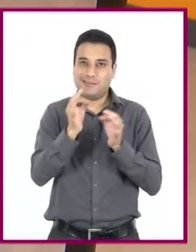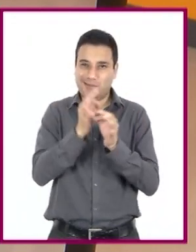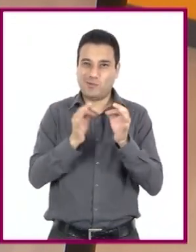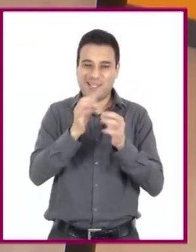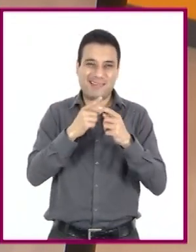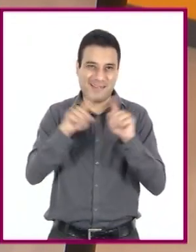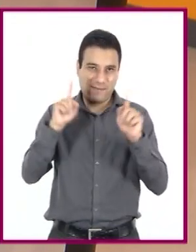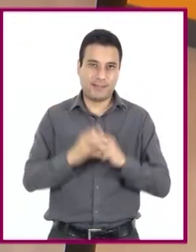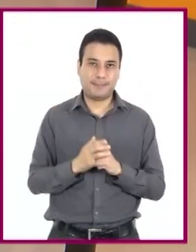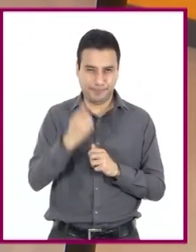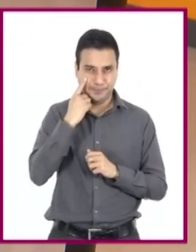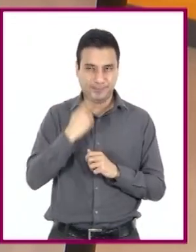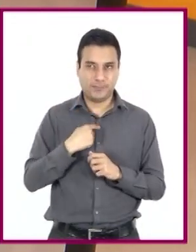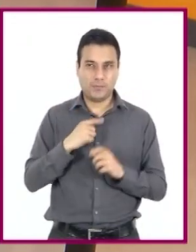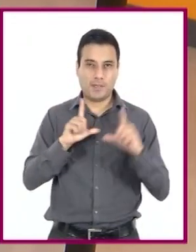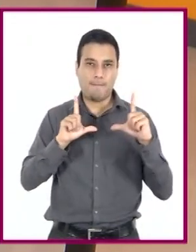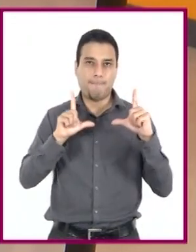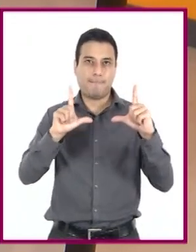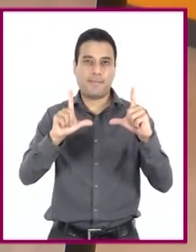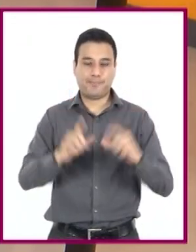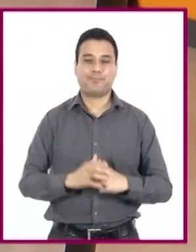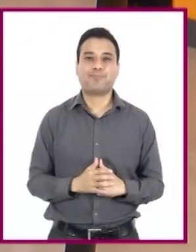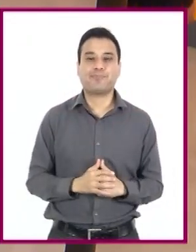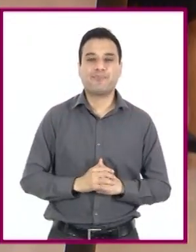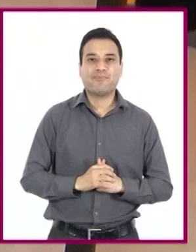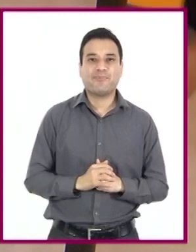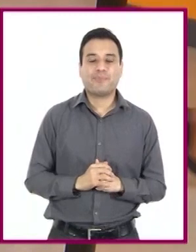Bien, vamos a pegar la información.